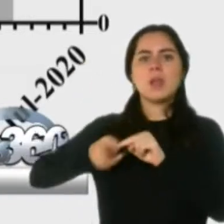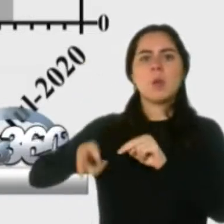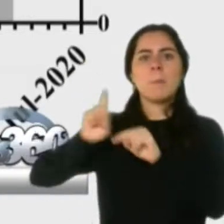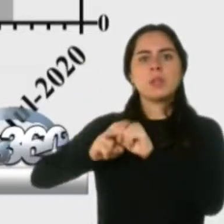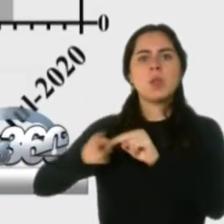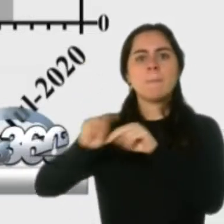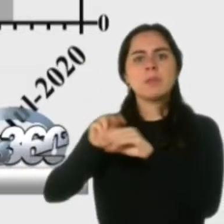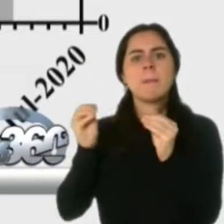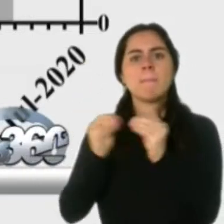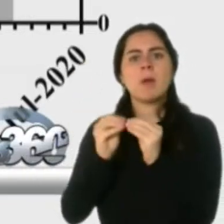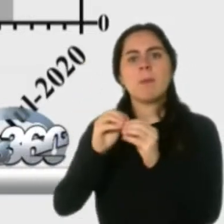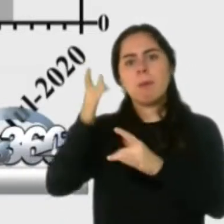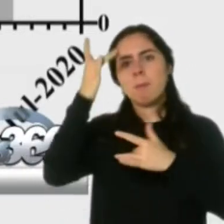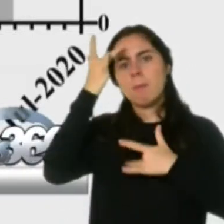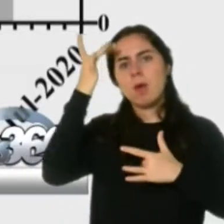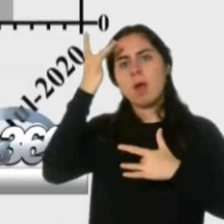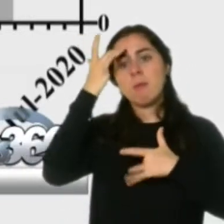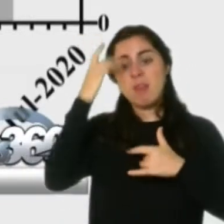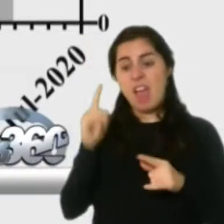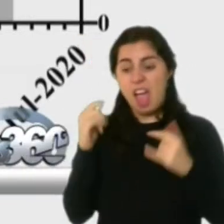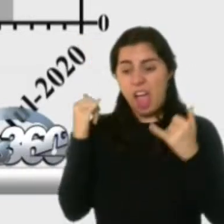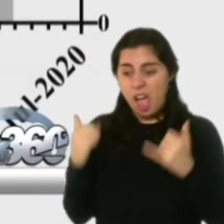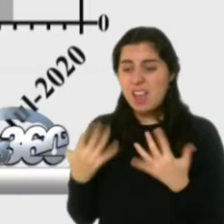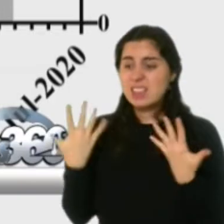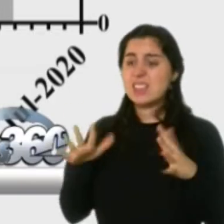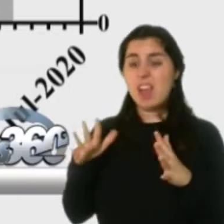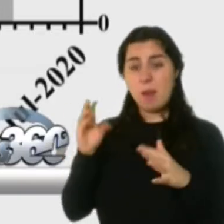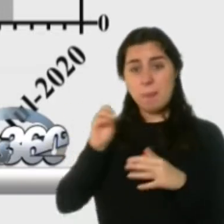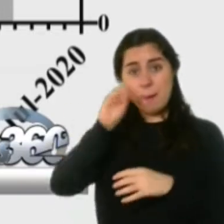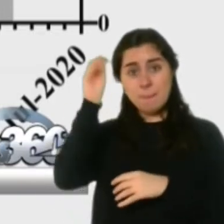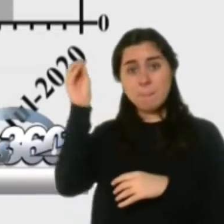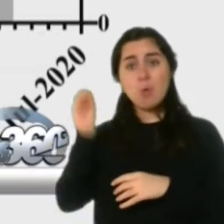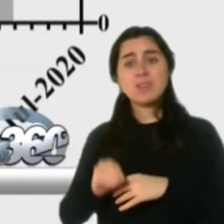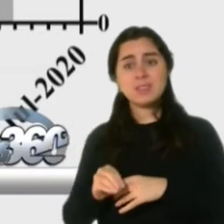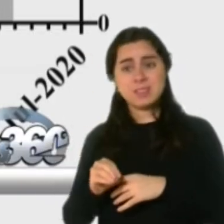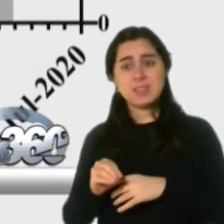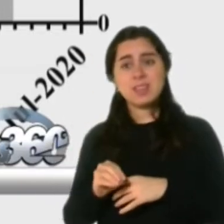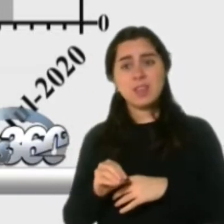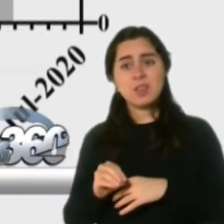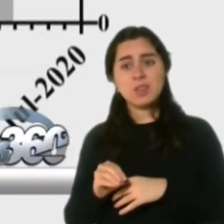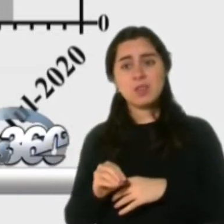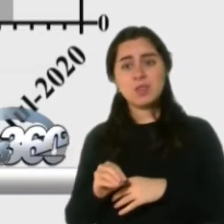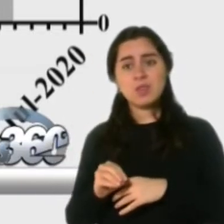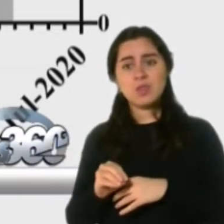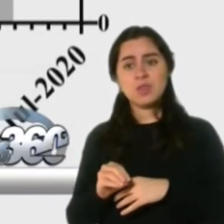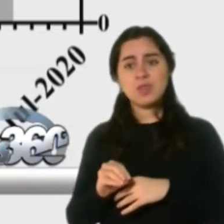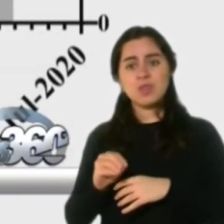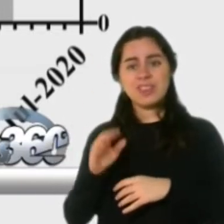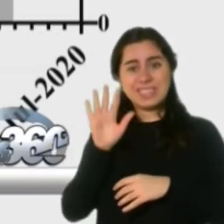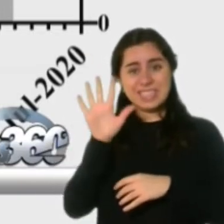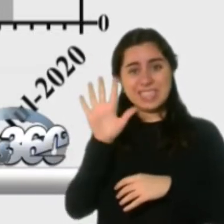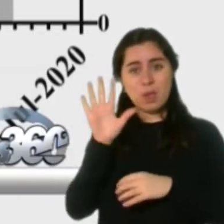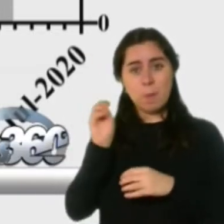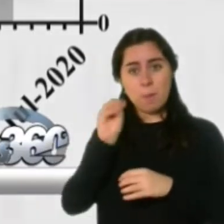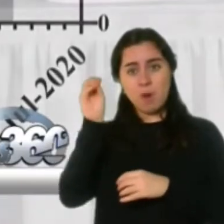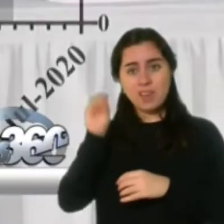momento ya sobrepasamos el % que dice la Organización Mundial de la Salud